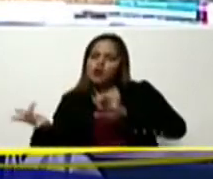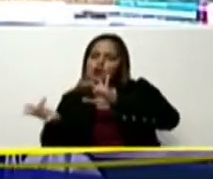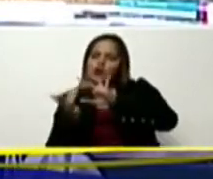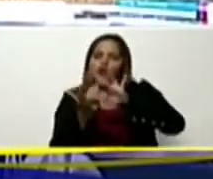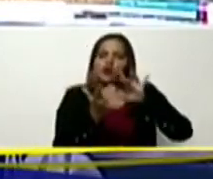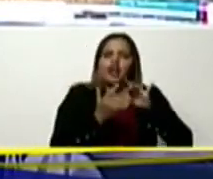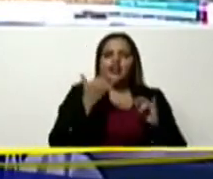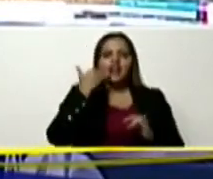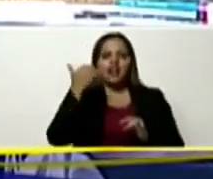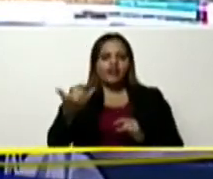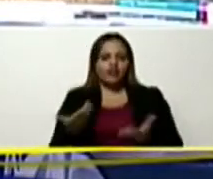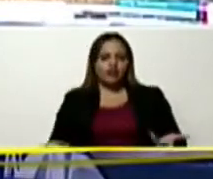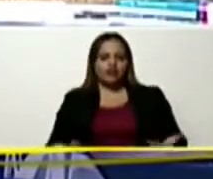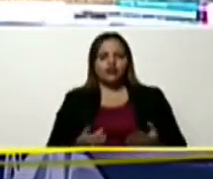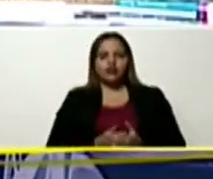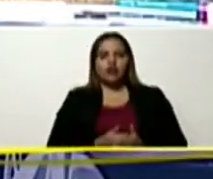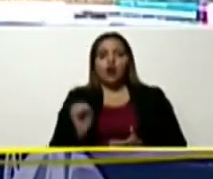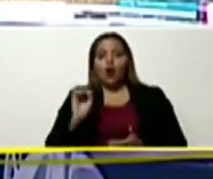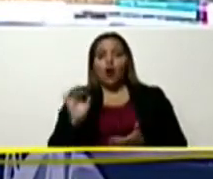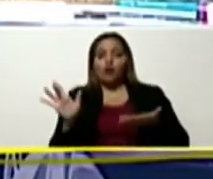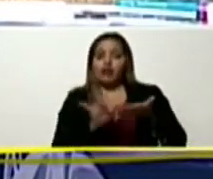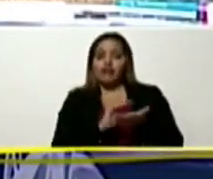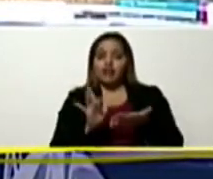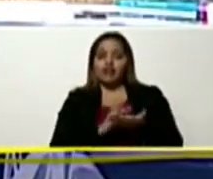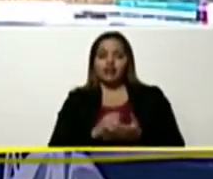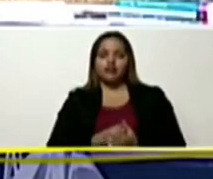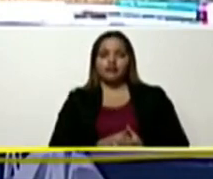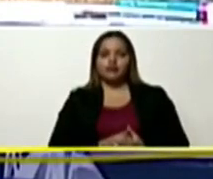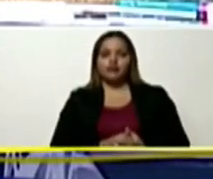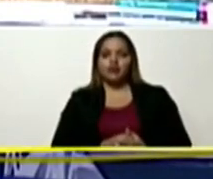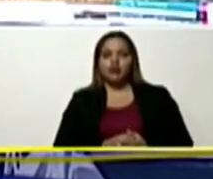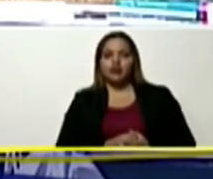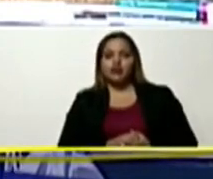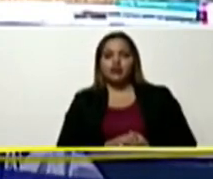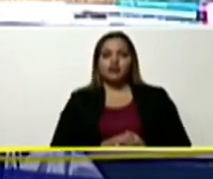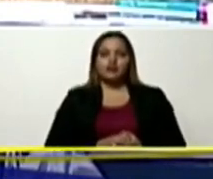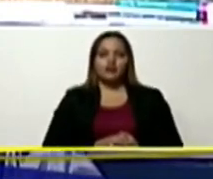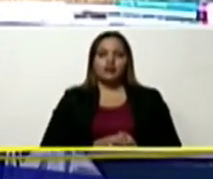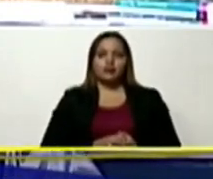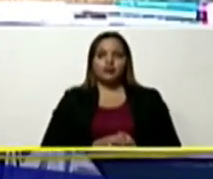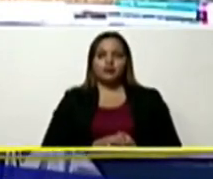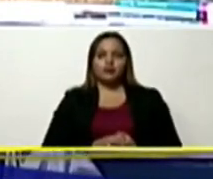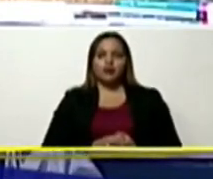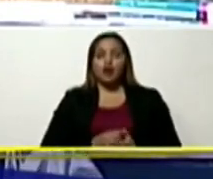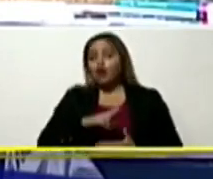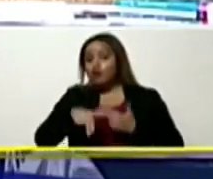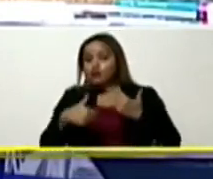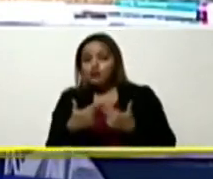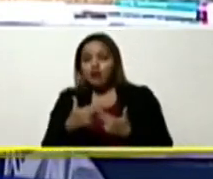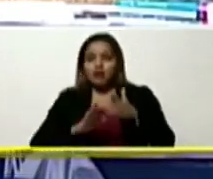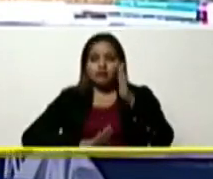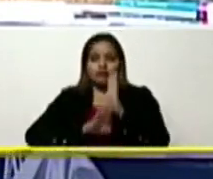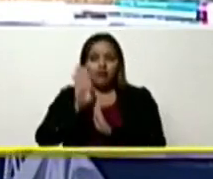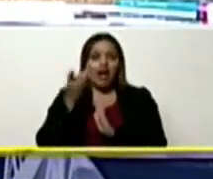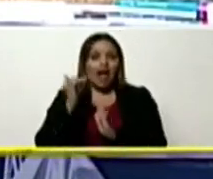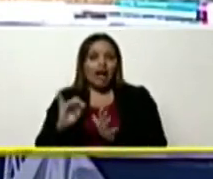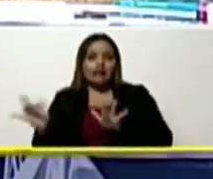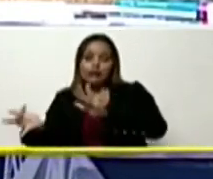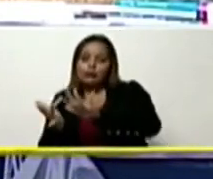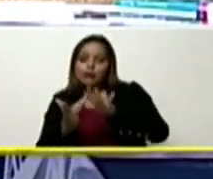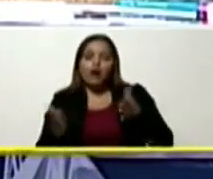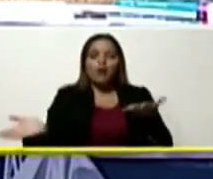un teléfono celular o con una tableta y nunca en su crecer y en su desarrollo tiene vínculos